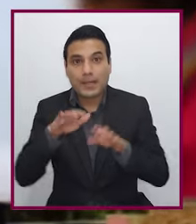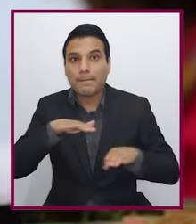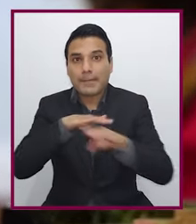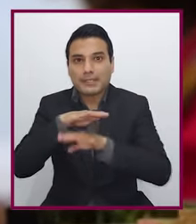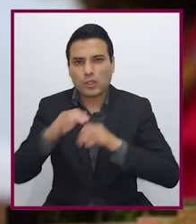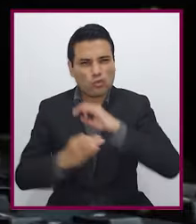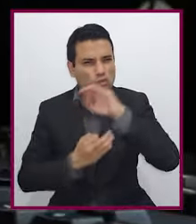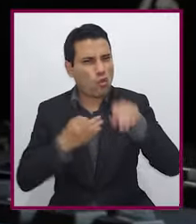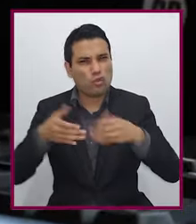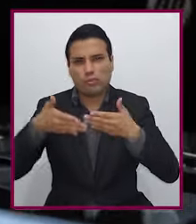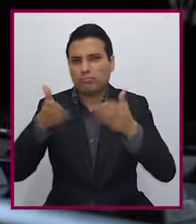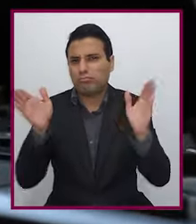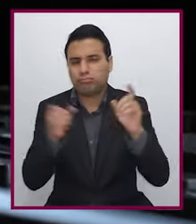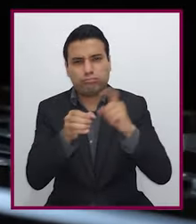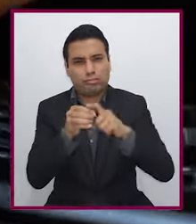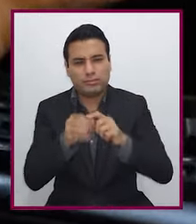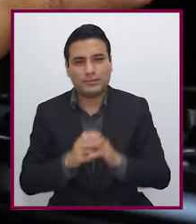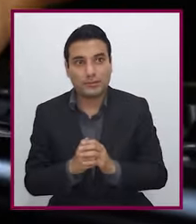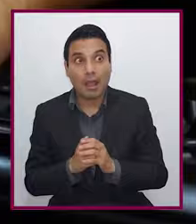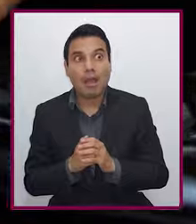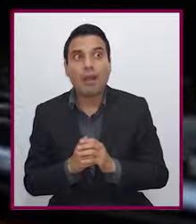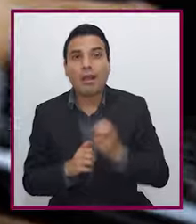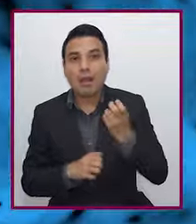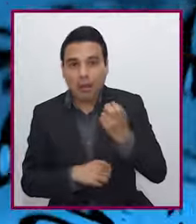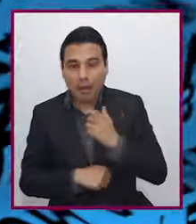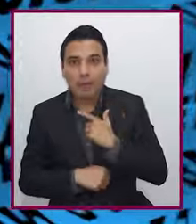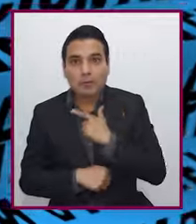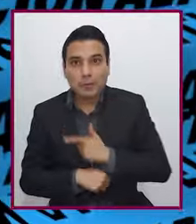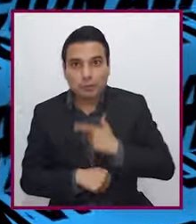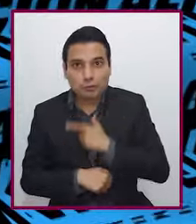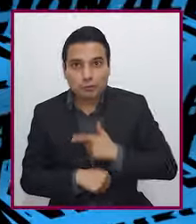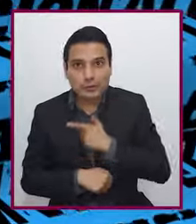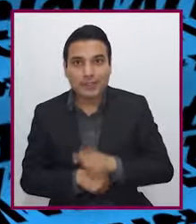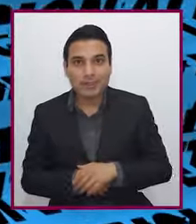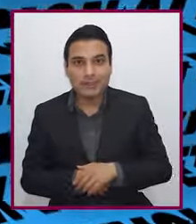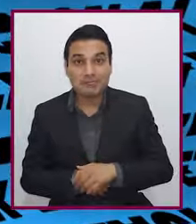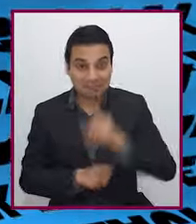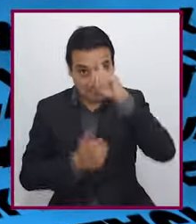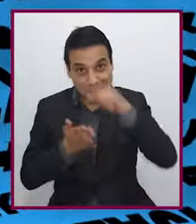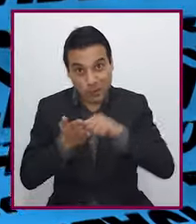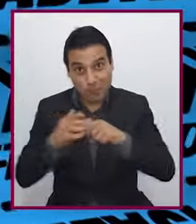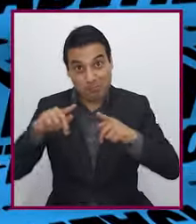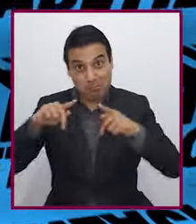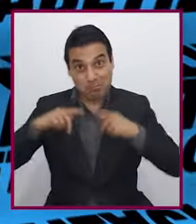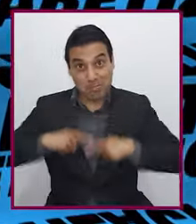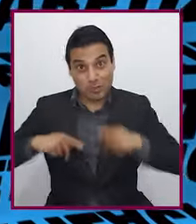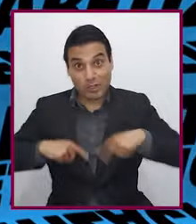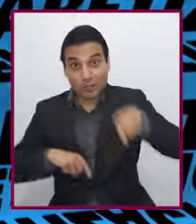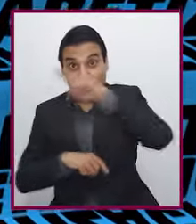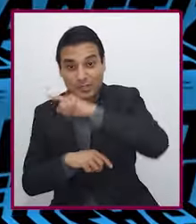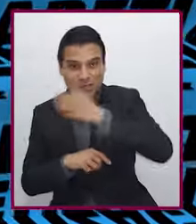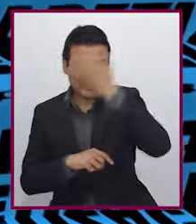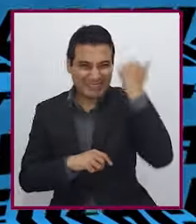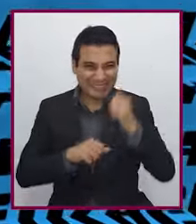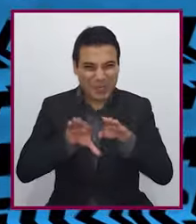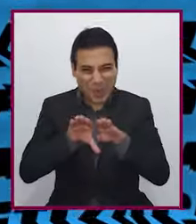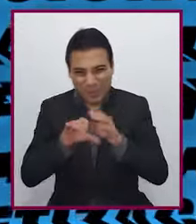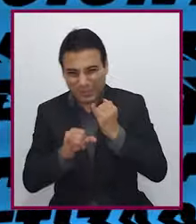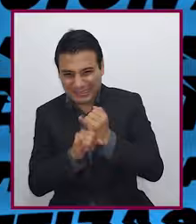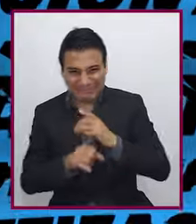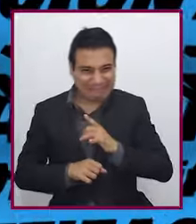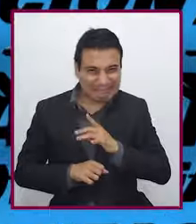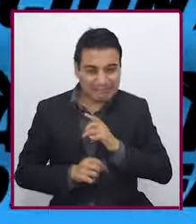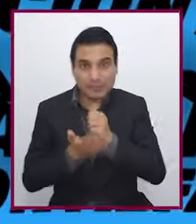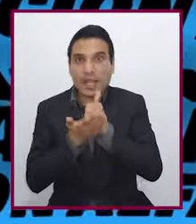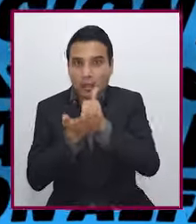informática básica y está abierto para todas las edades. ¡Me encantó ese lugar! Creo que podía ayudar a cualquier persona que esté